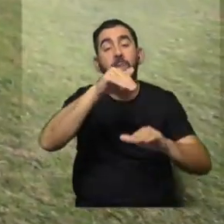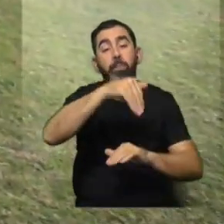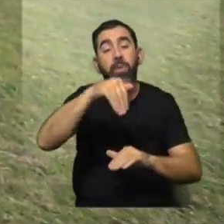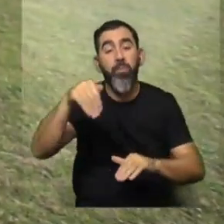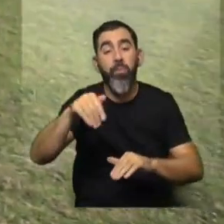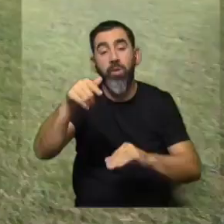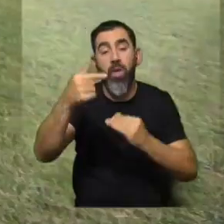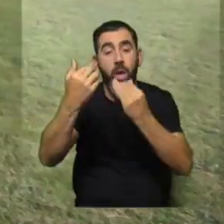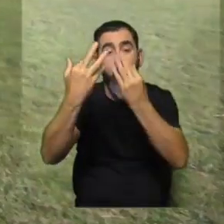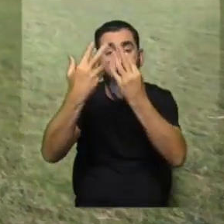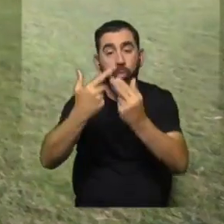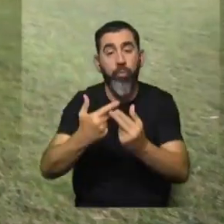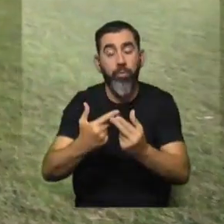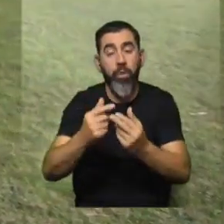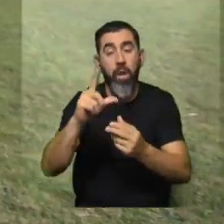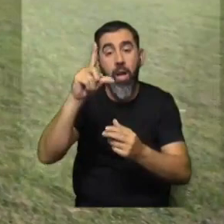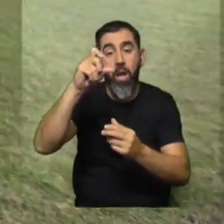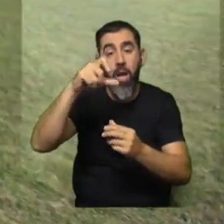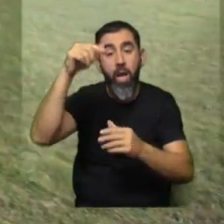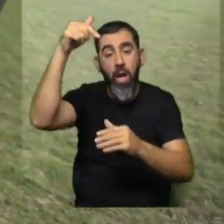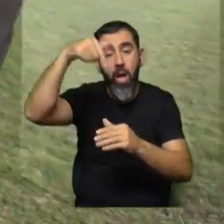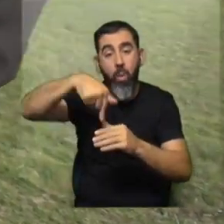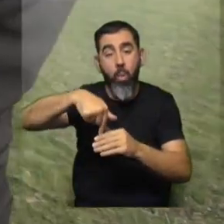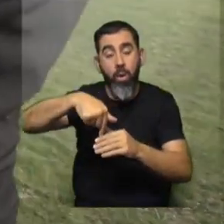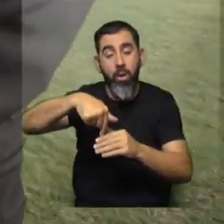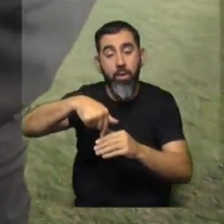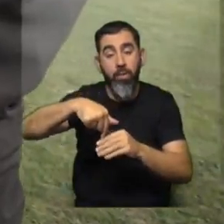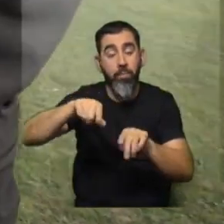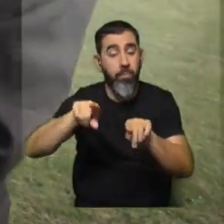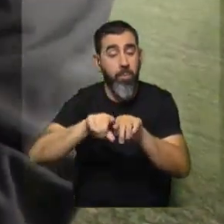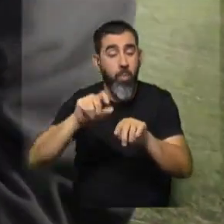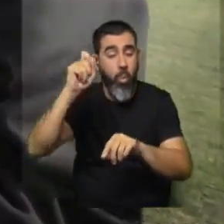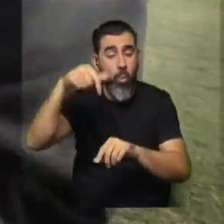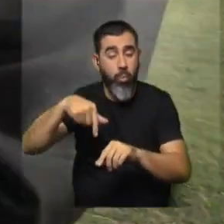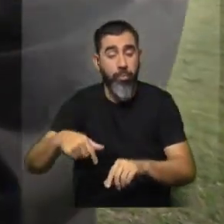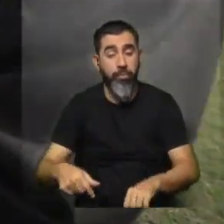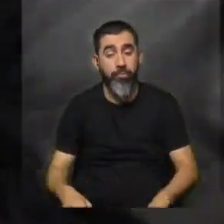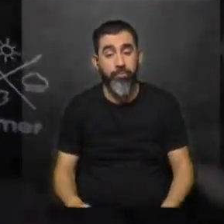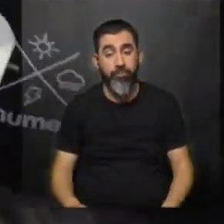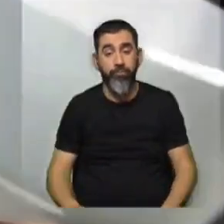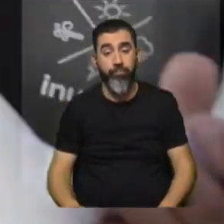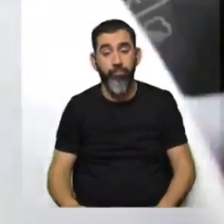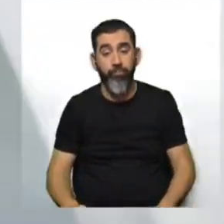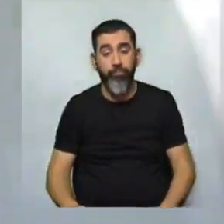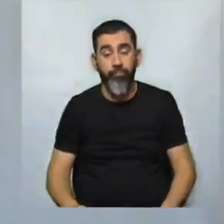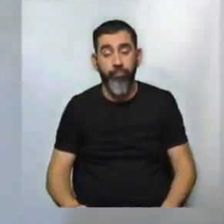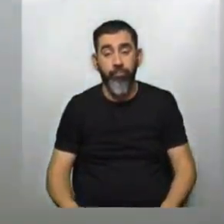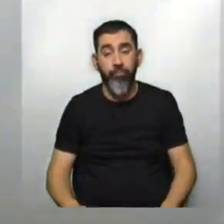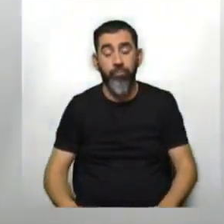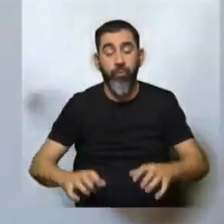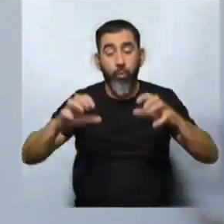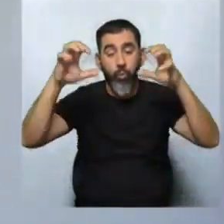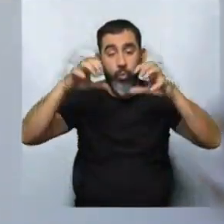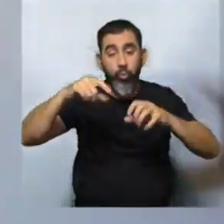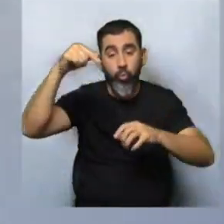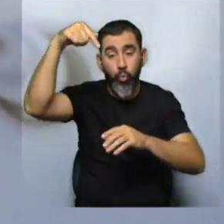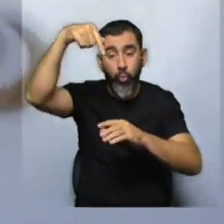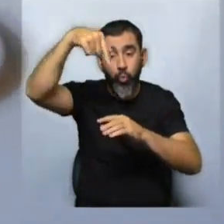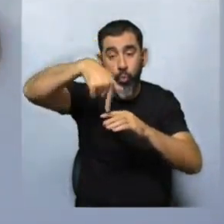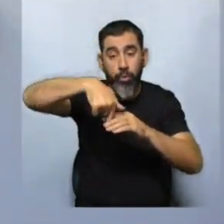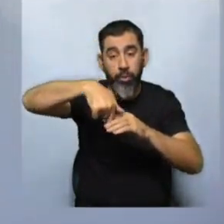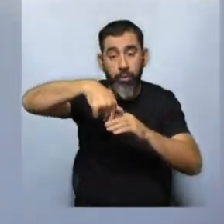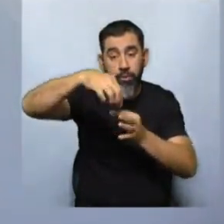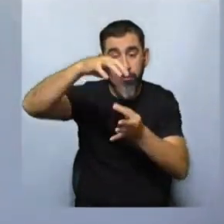pluviómetro automático. Recoge el agua en la parte superior, igual al convencional. La precipitación cae por